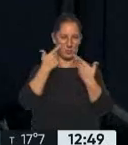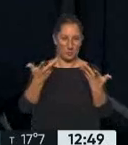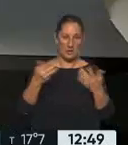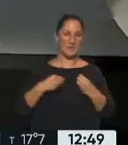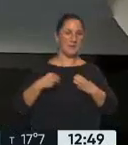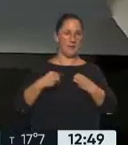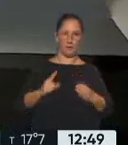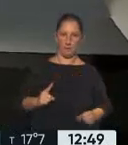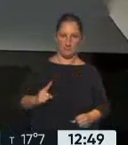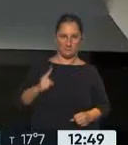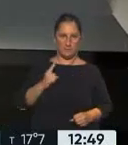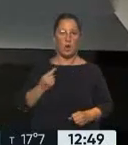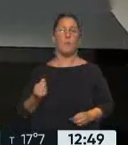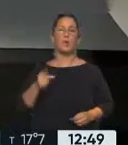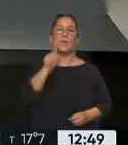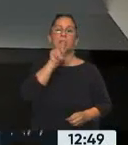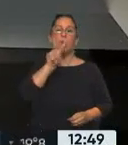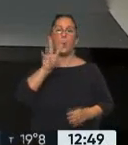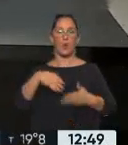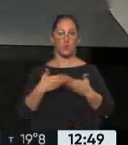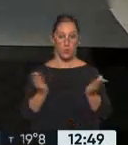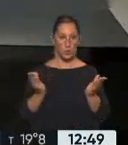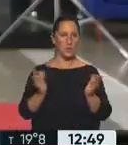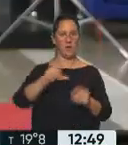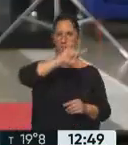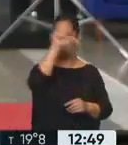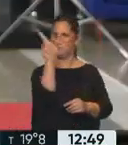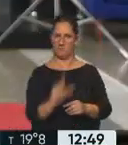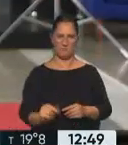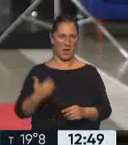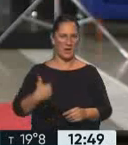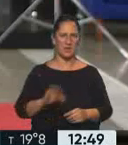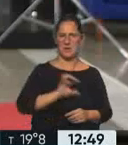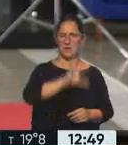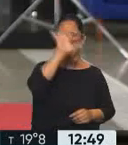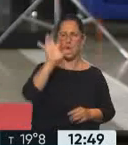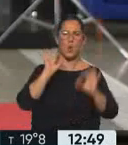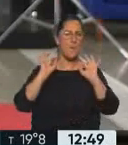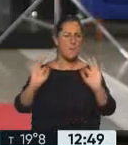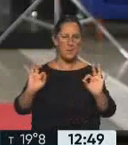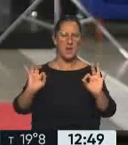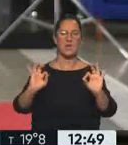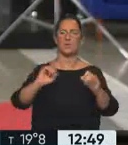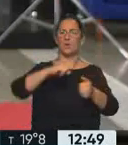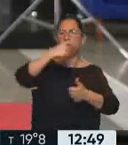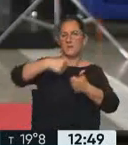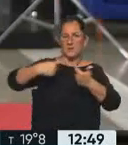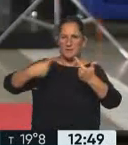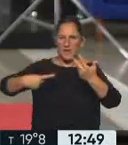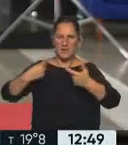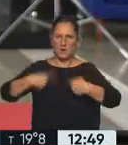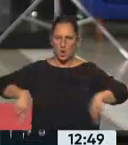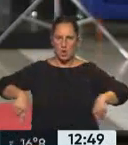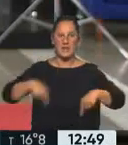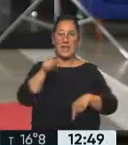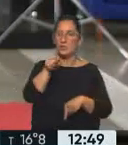honor, porque en verdad la televisión pública llega a todos los lugares del país, lo sabemos, es federal, es plural, y esto